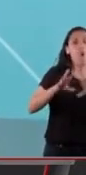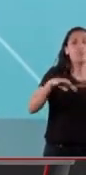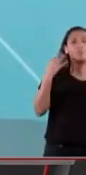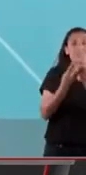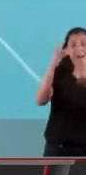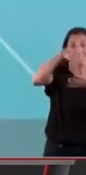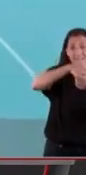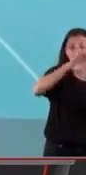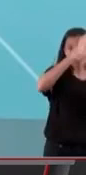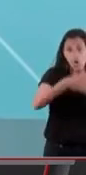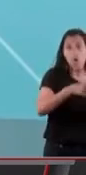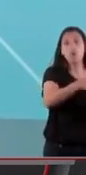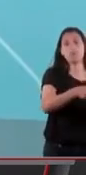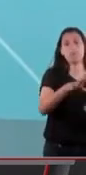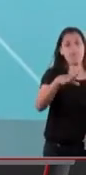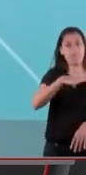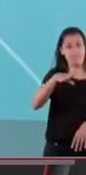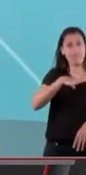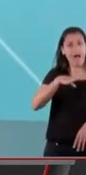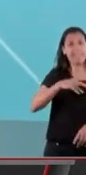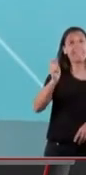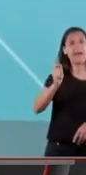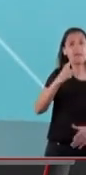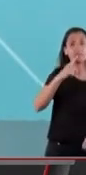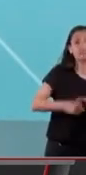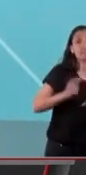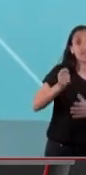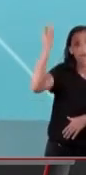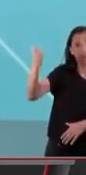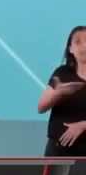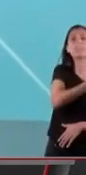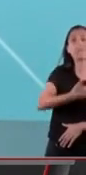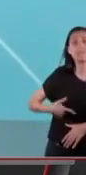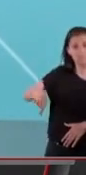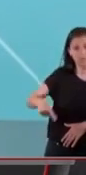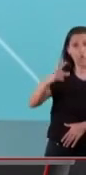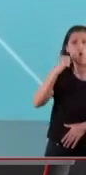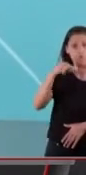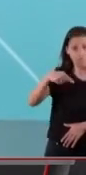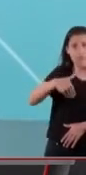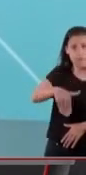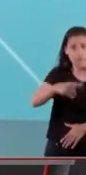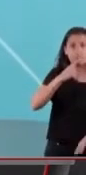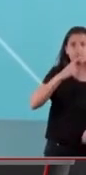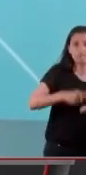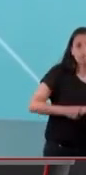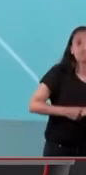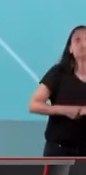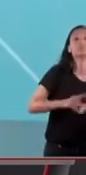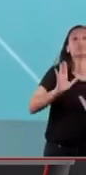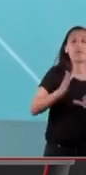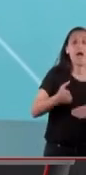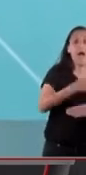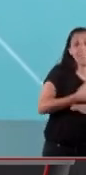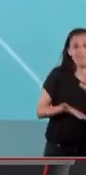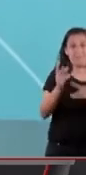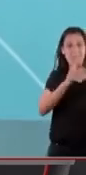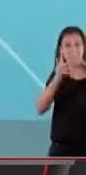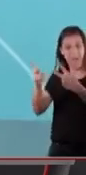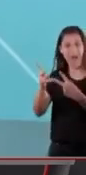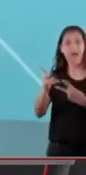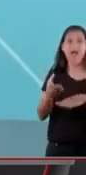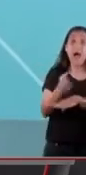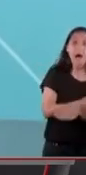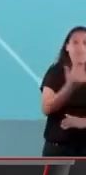esta cautelar. Pero hay otros representantes también de la misma agrupación política que habían hecho una presentación para que la Suprema Corte